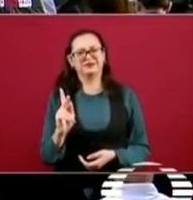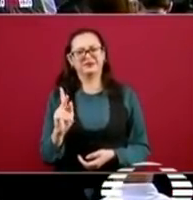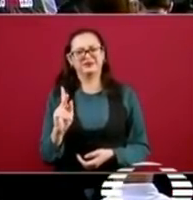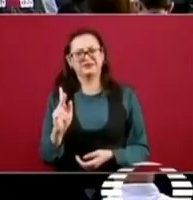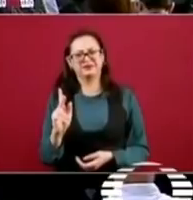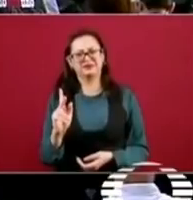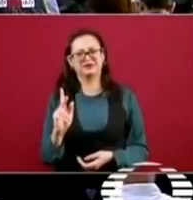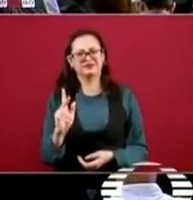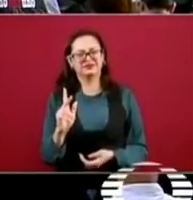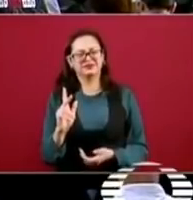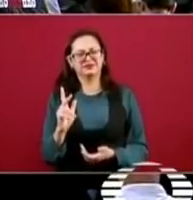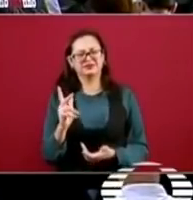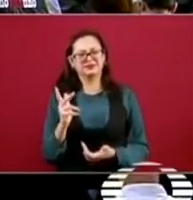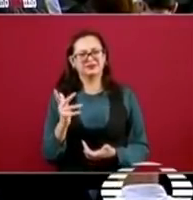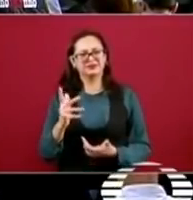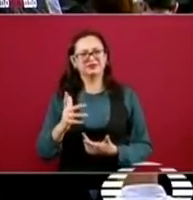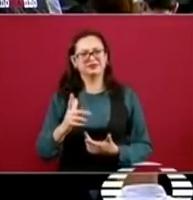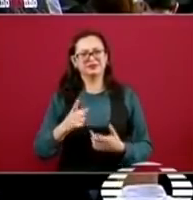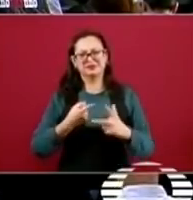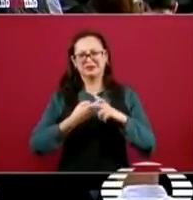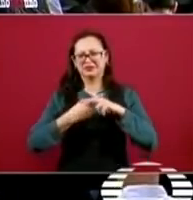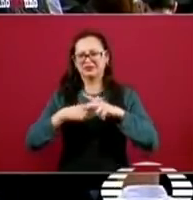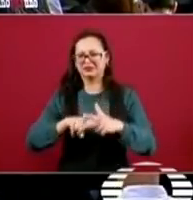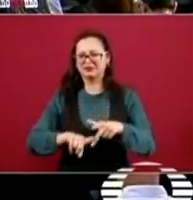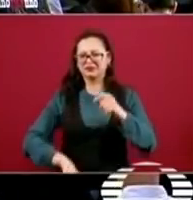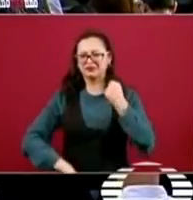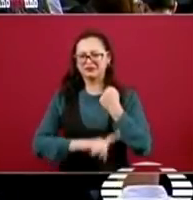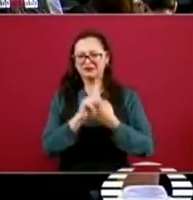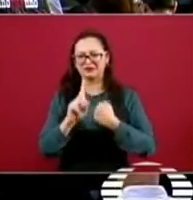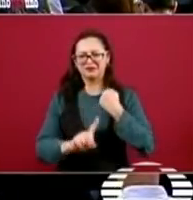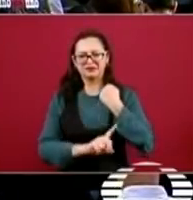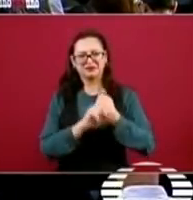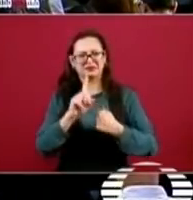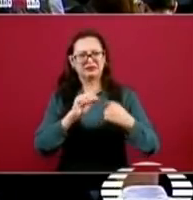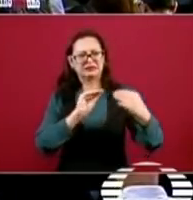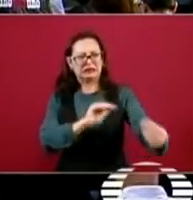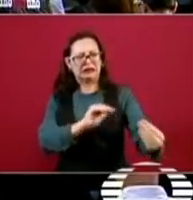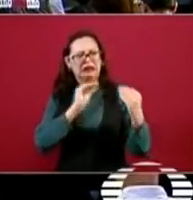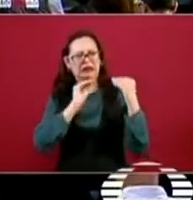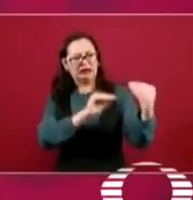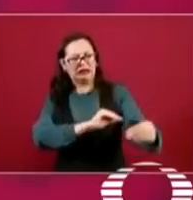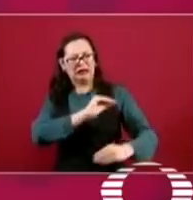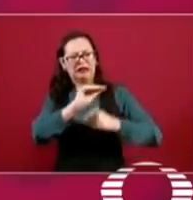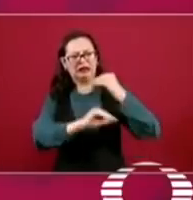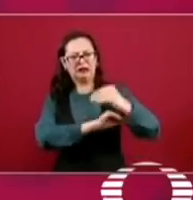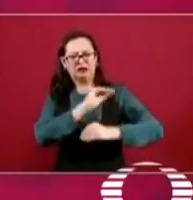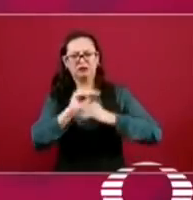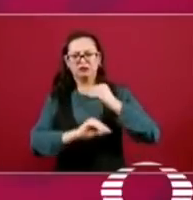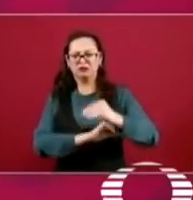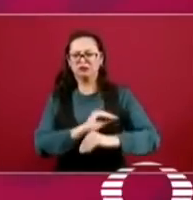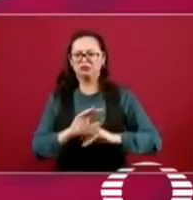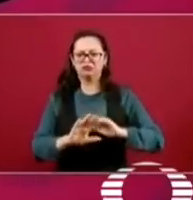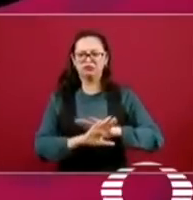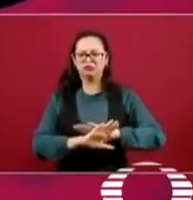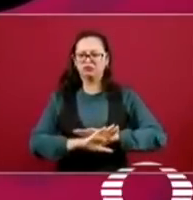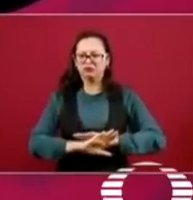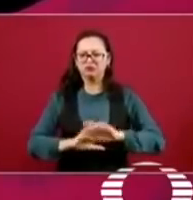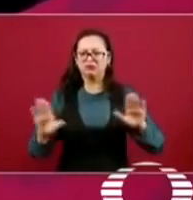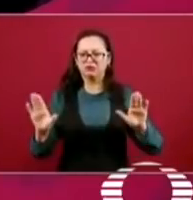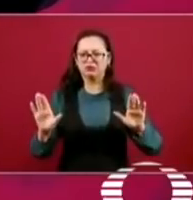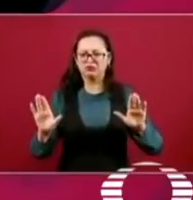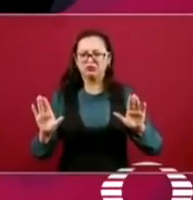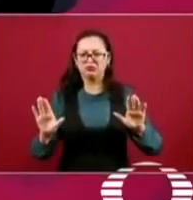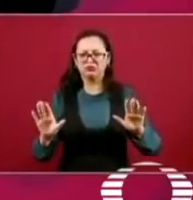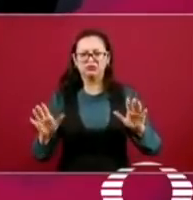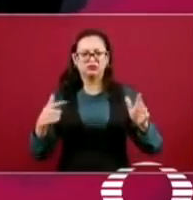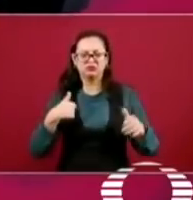en esta dinámica y yo prefiero. No lo toman en serio. El amor